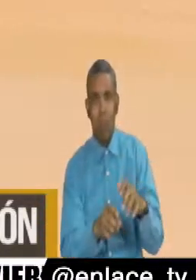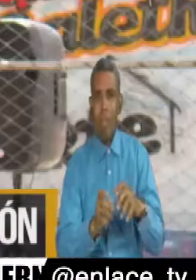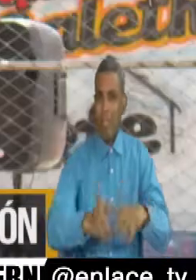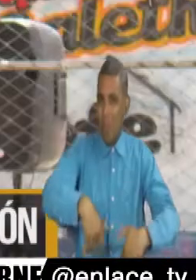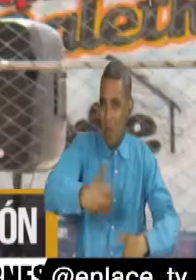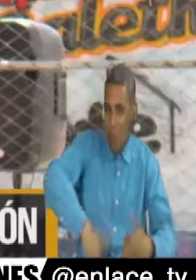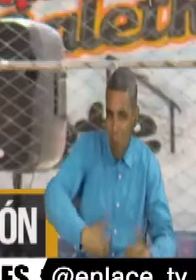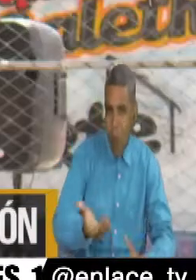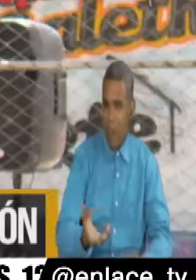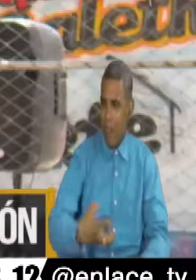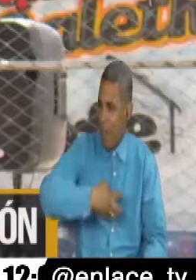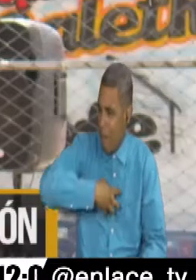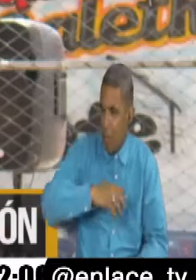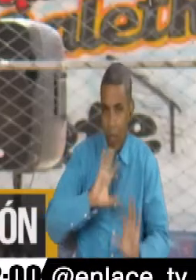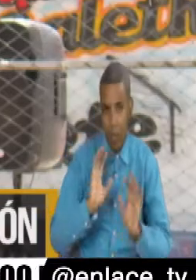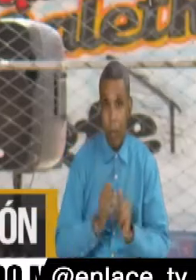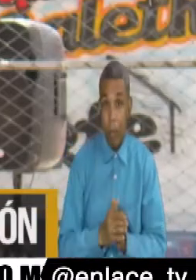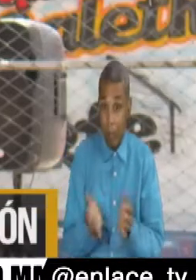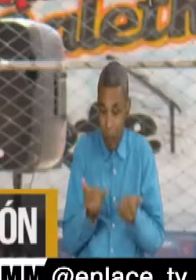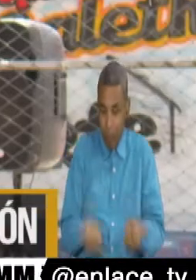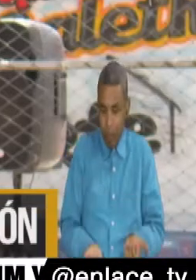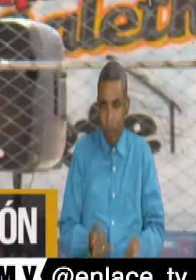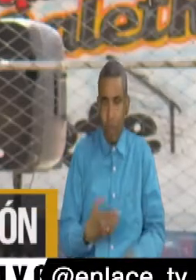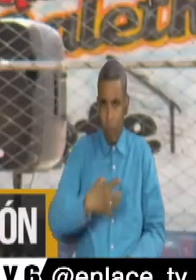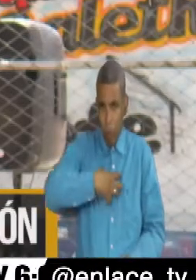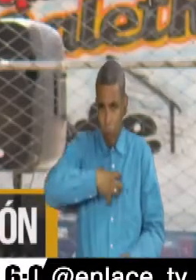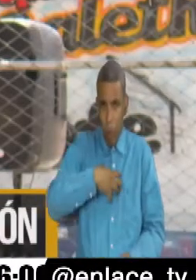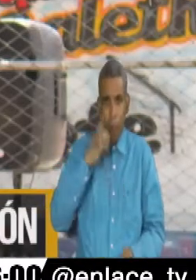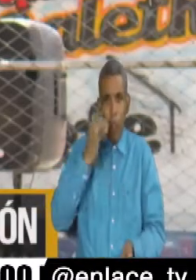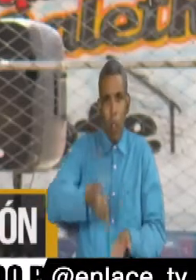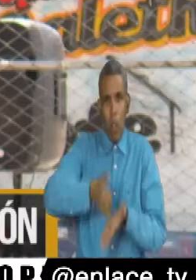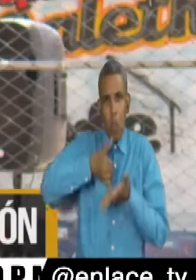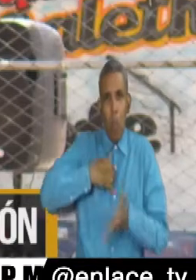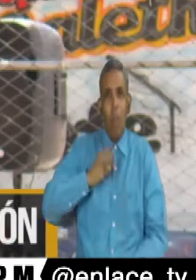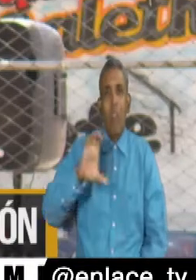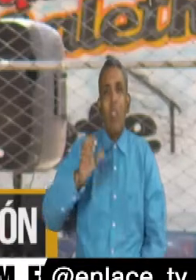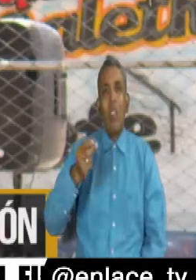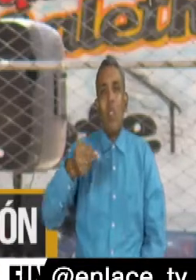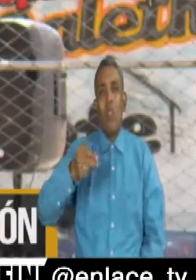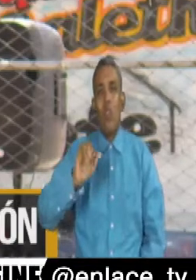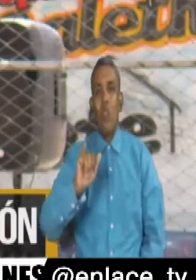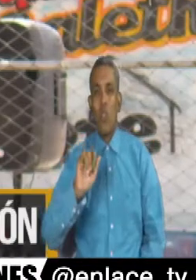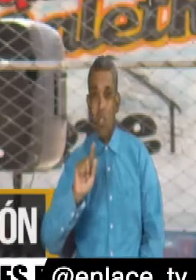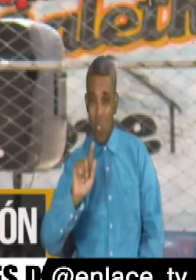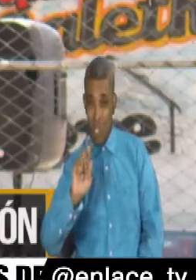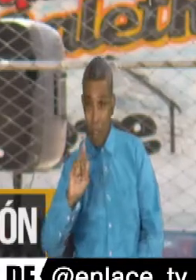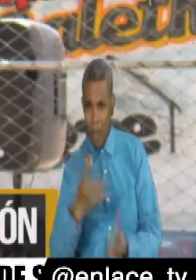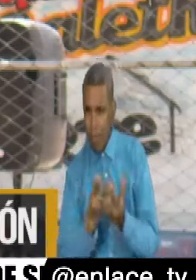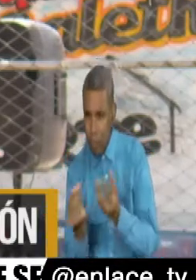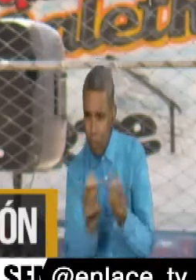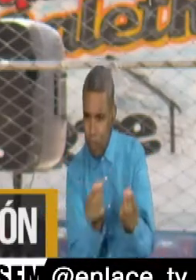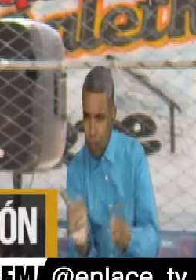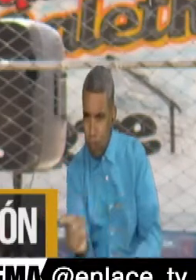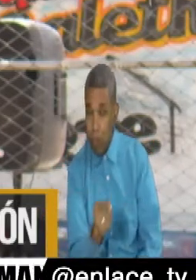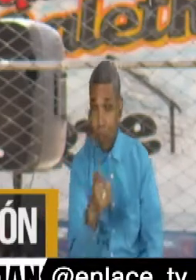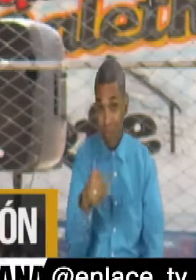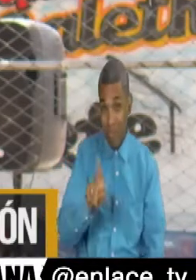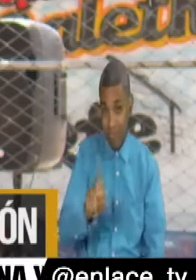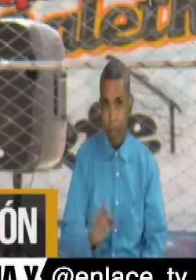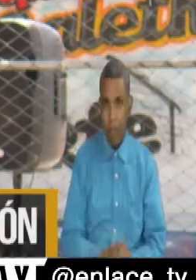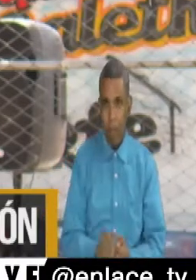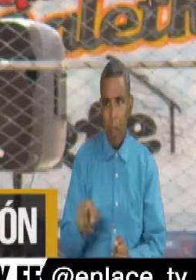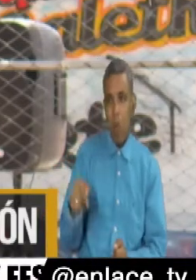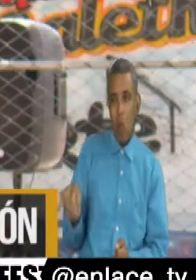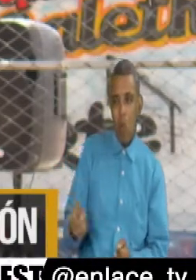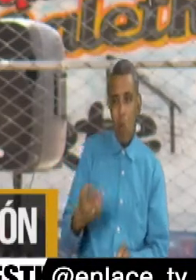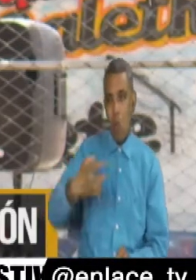competencias. Ahorita tenemos el campeonato Copa Chifri, que es uno, tenemos 16 equipos. Los Pampanitos,